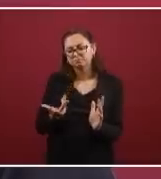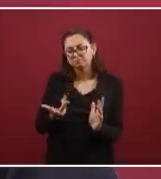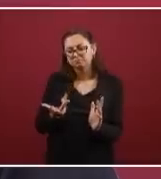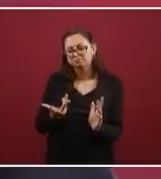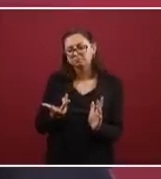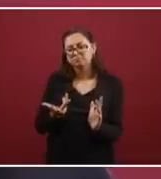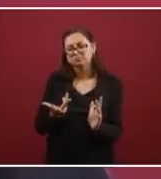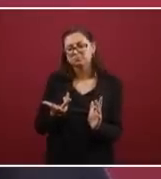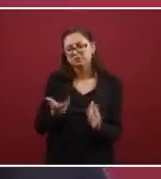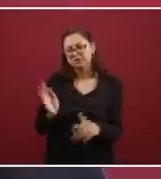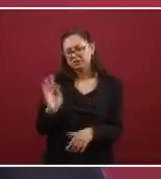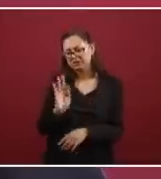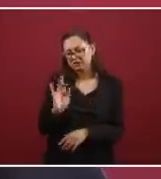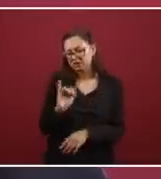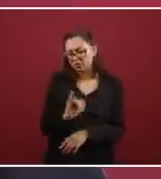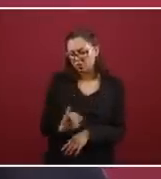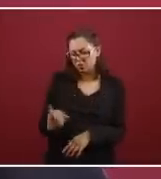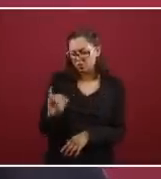el jueves,